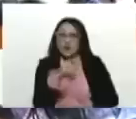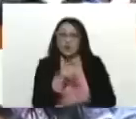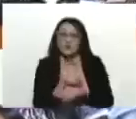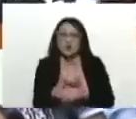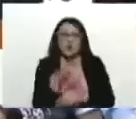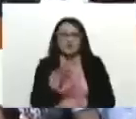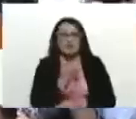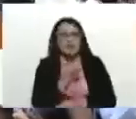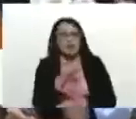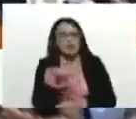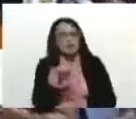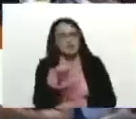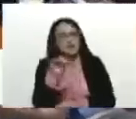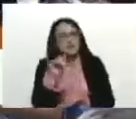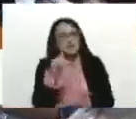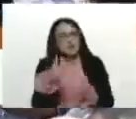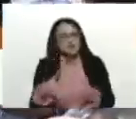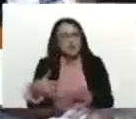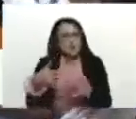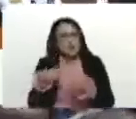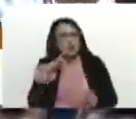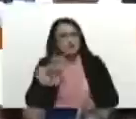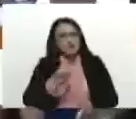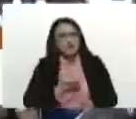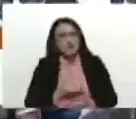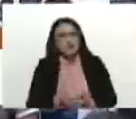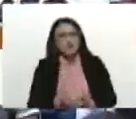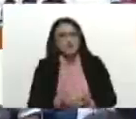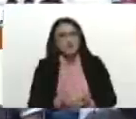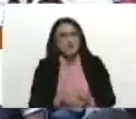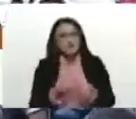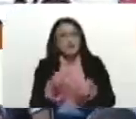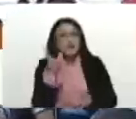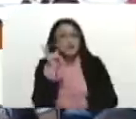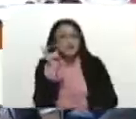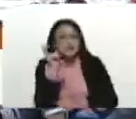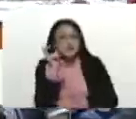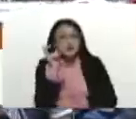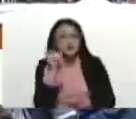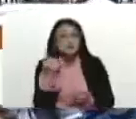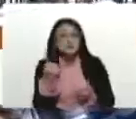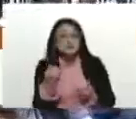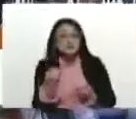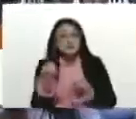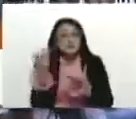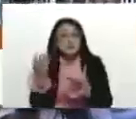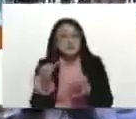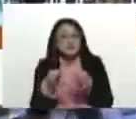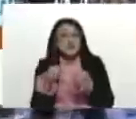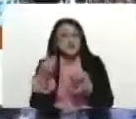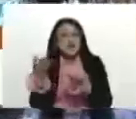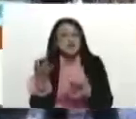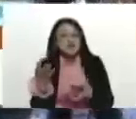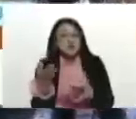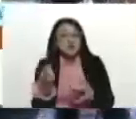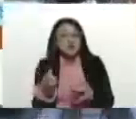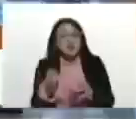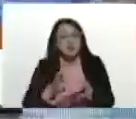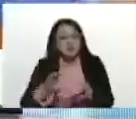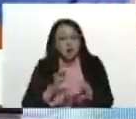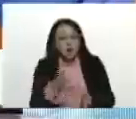se dan cuenta de eso parece que es el imperialismo norteamericano que siguen escuchando y siguen entregándole dinero a la oposición venezolana